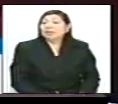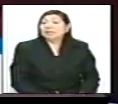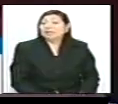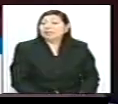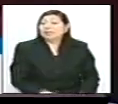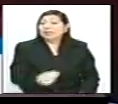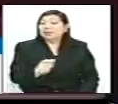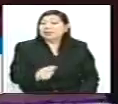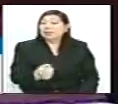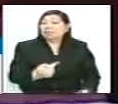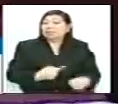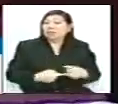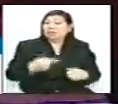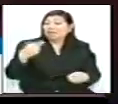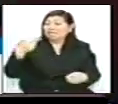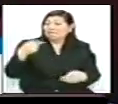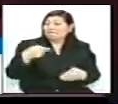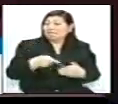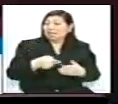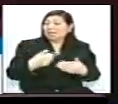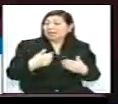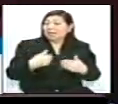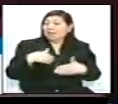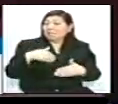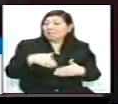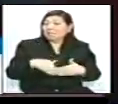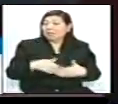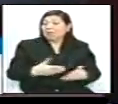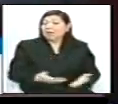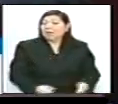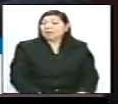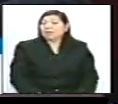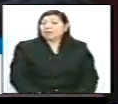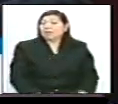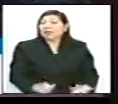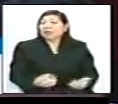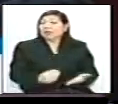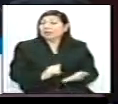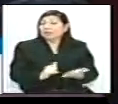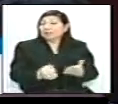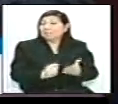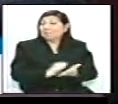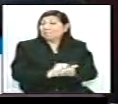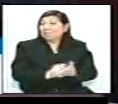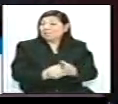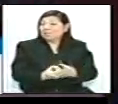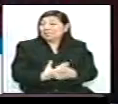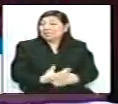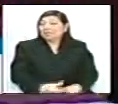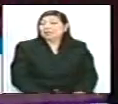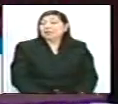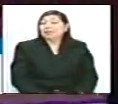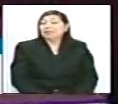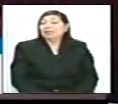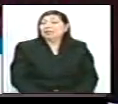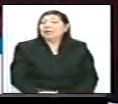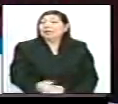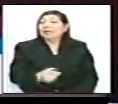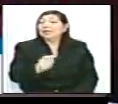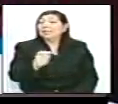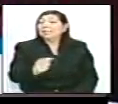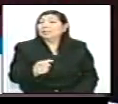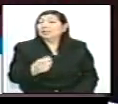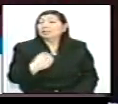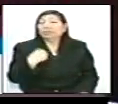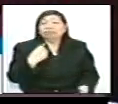la ciudadanía va a venir a atacarnos y nosotros tenemos que votar dentro de septiembre en esta mesa. Entonces, aquellas personas que tienen